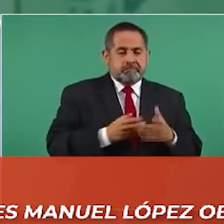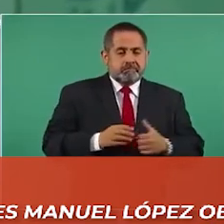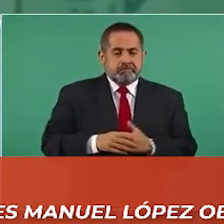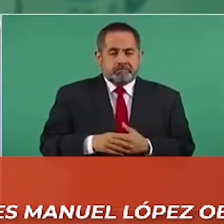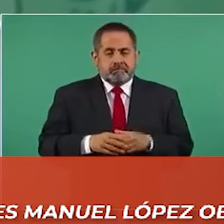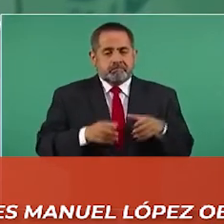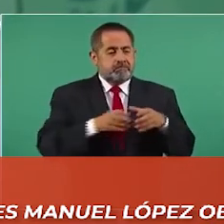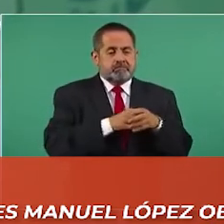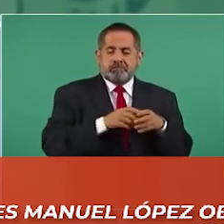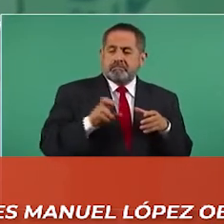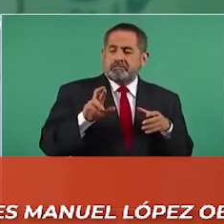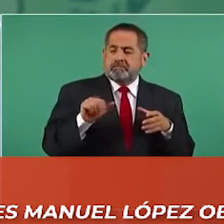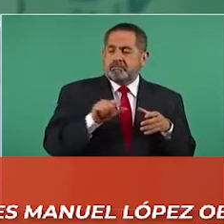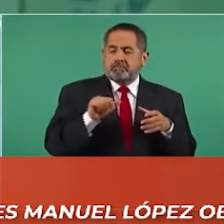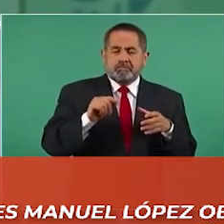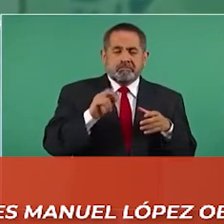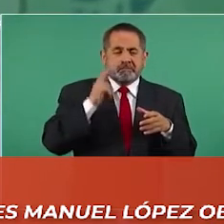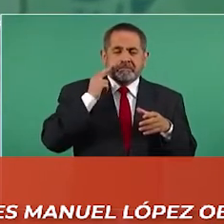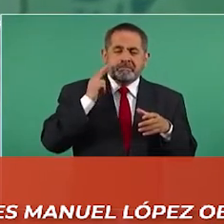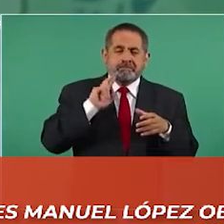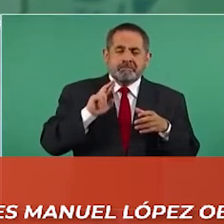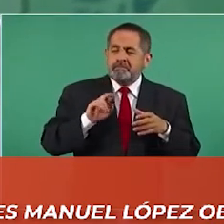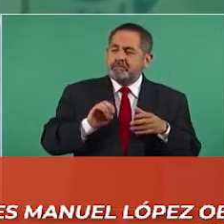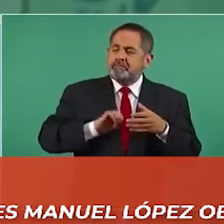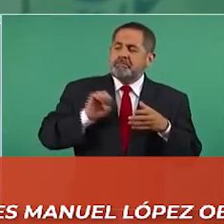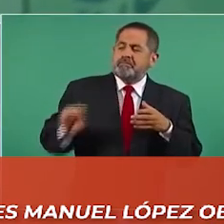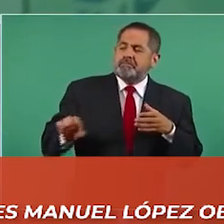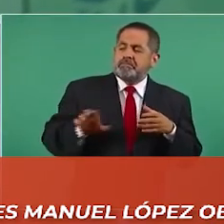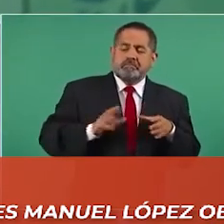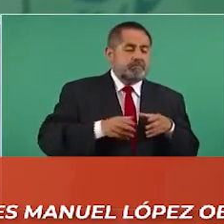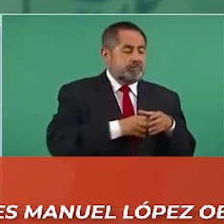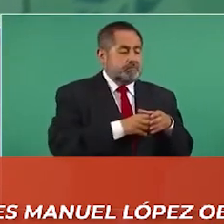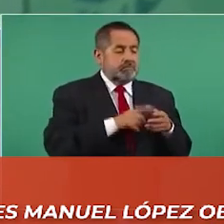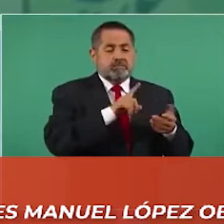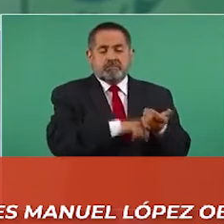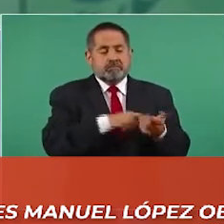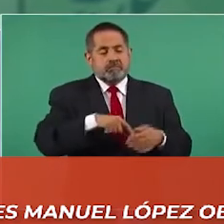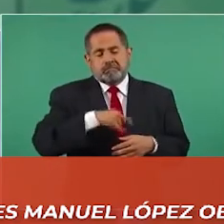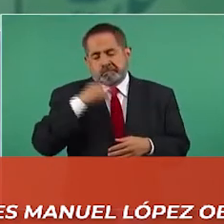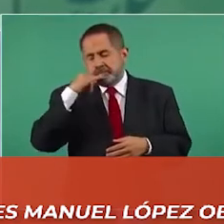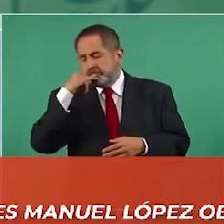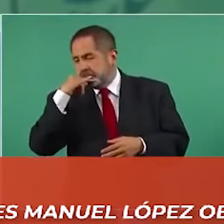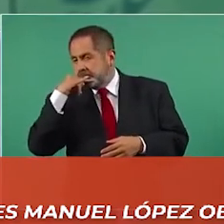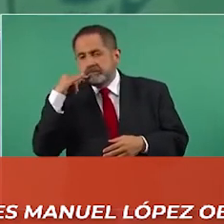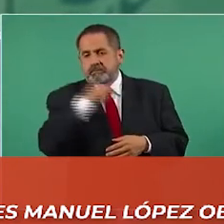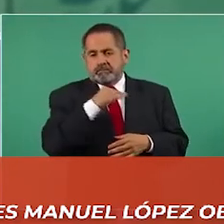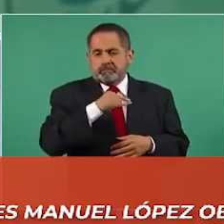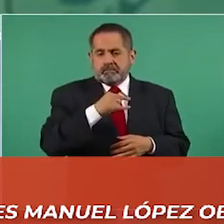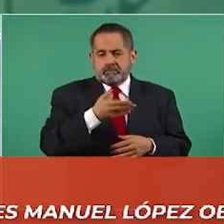porque son muy racistas y son muy hipócritas.